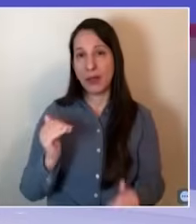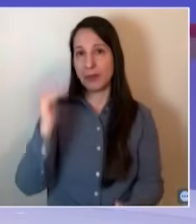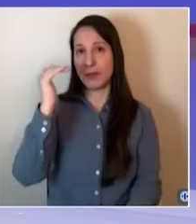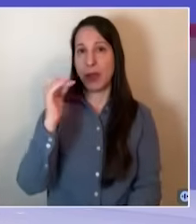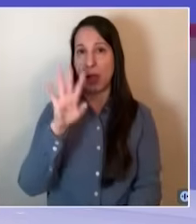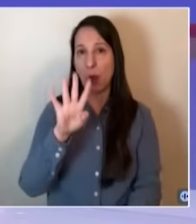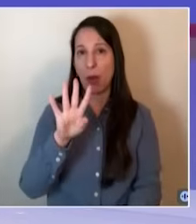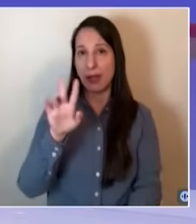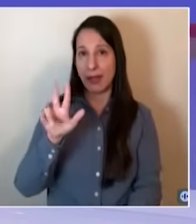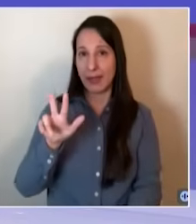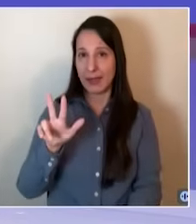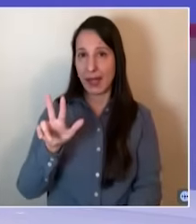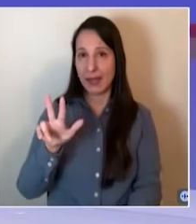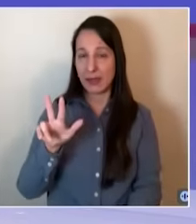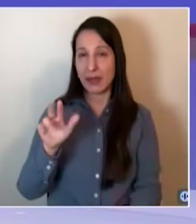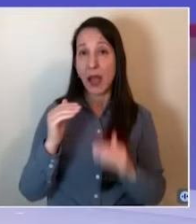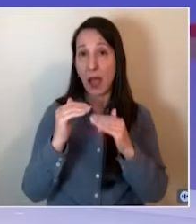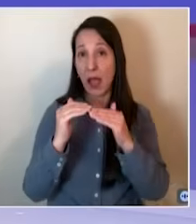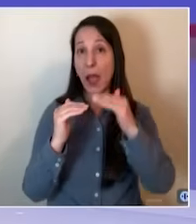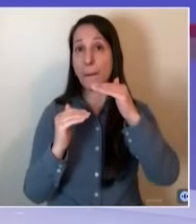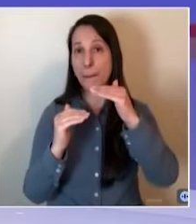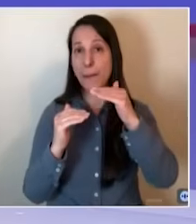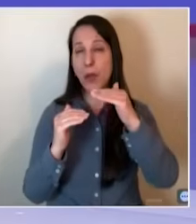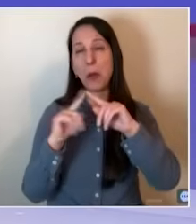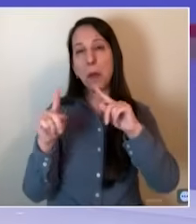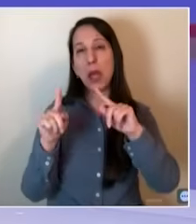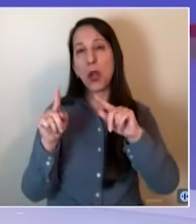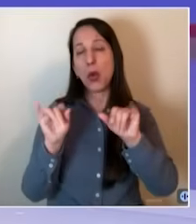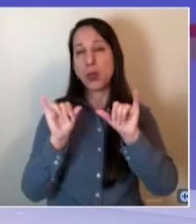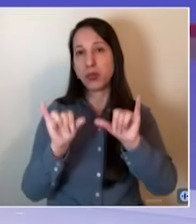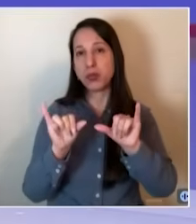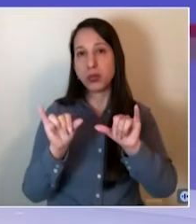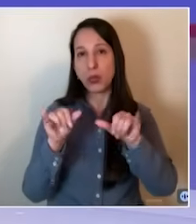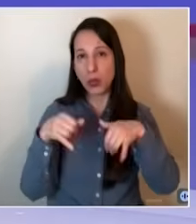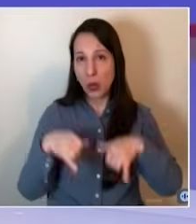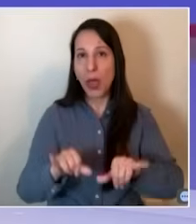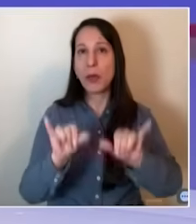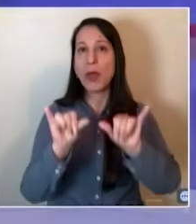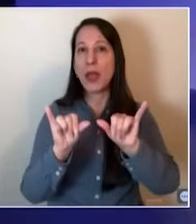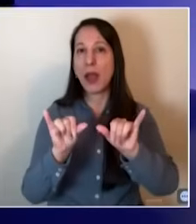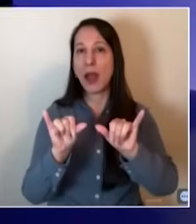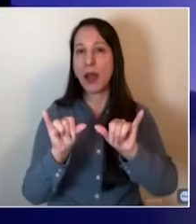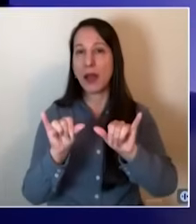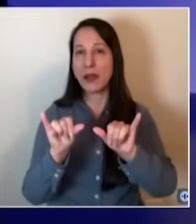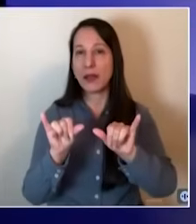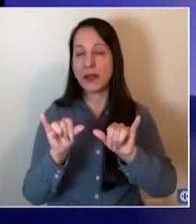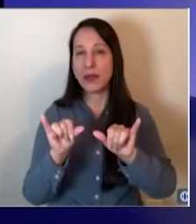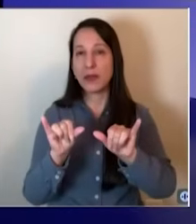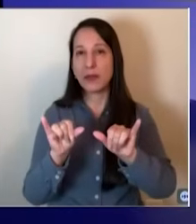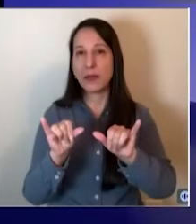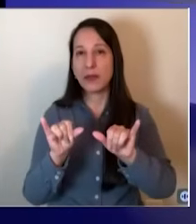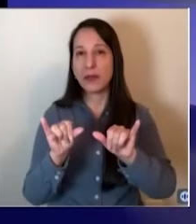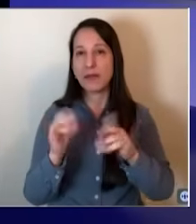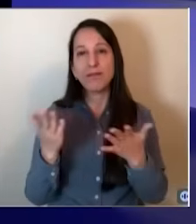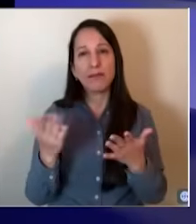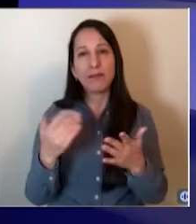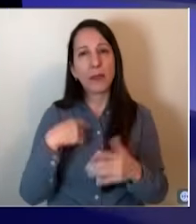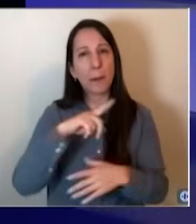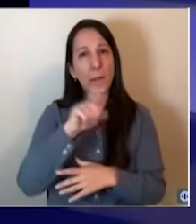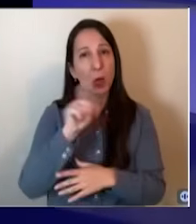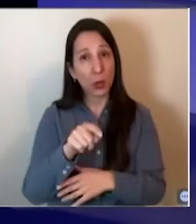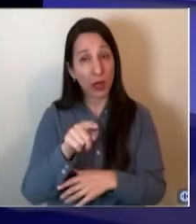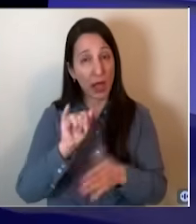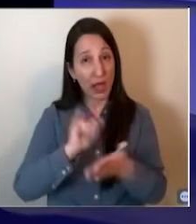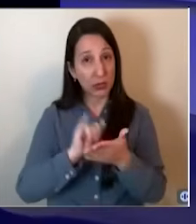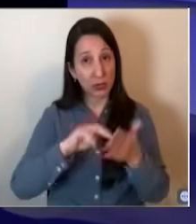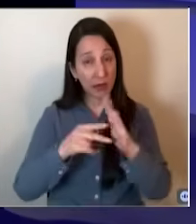Tiene alguna variación, pero sigue siendo todavía, digamos, habría que preguntarse si eso marca un techo o